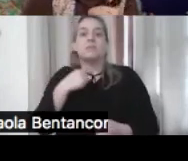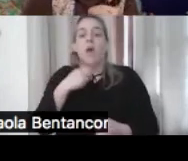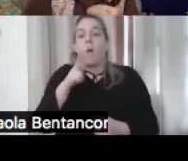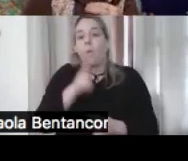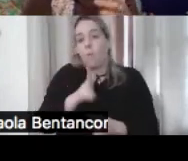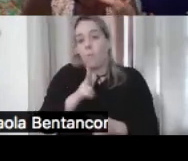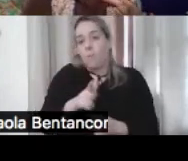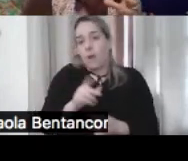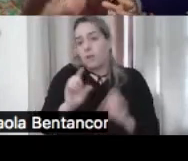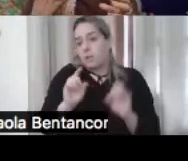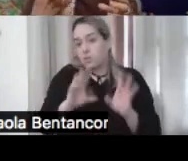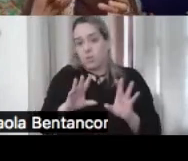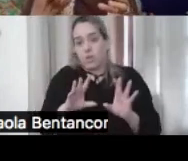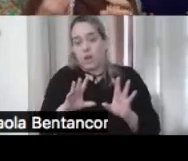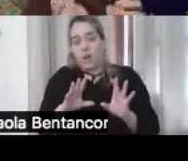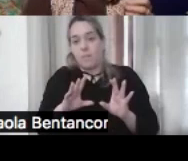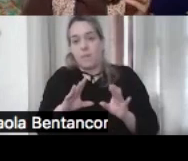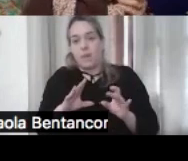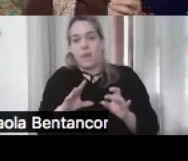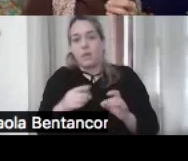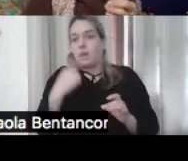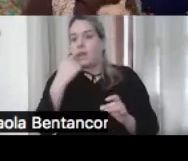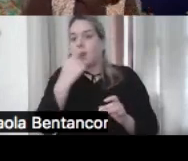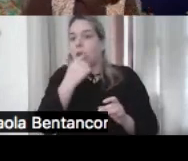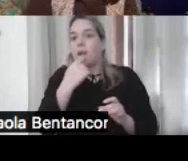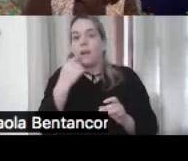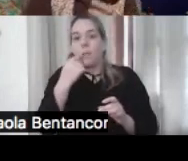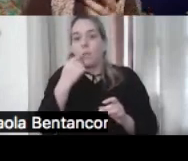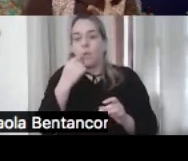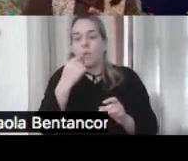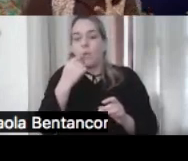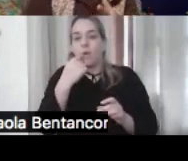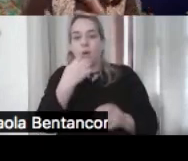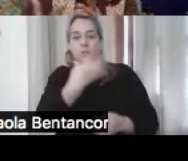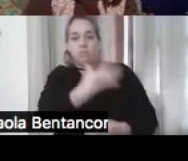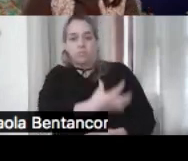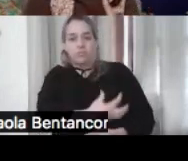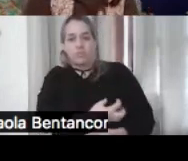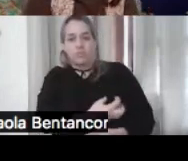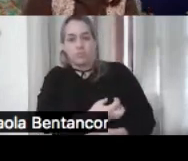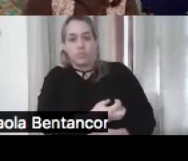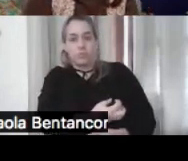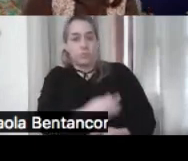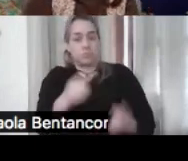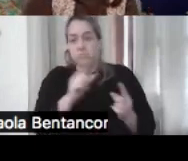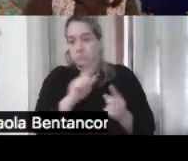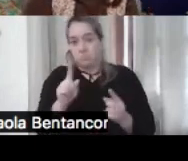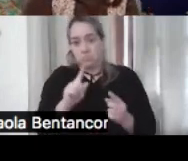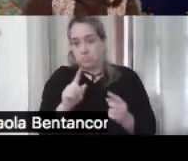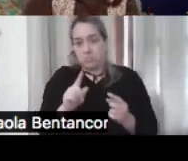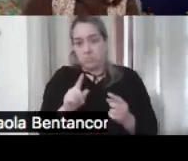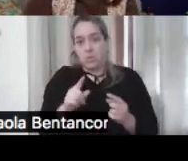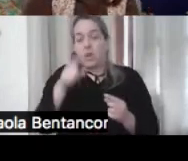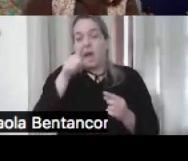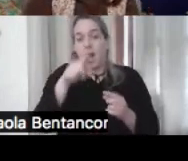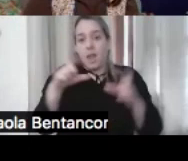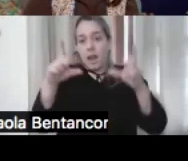en forma directa entre la boca del bebé y el pezón. Y acá vemos algunas de esas